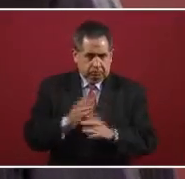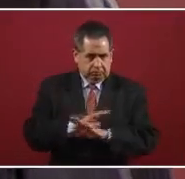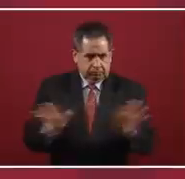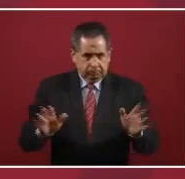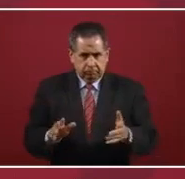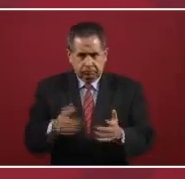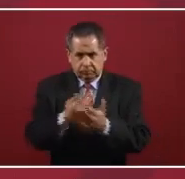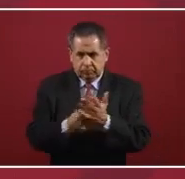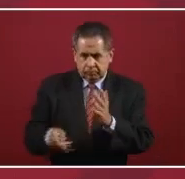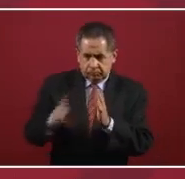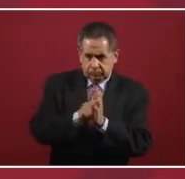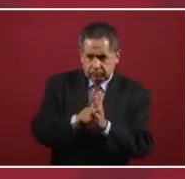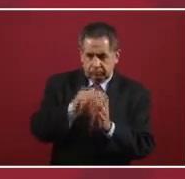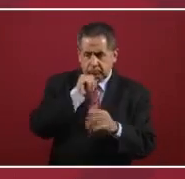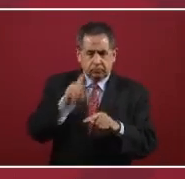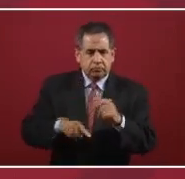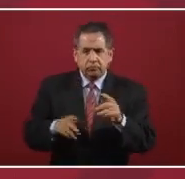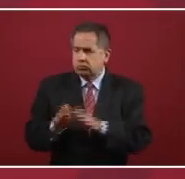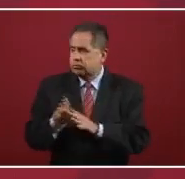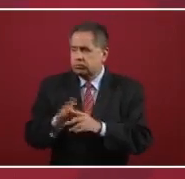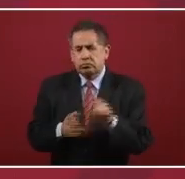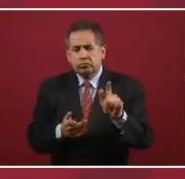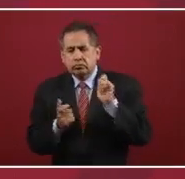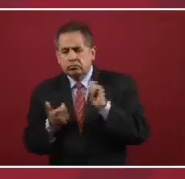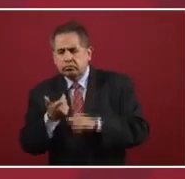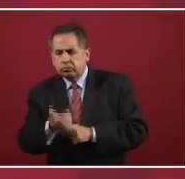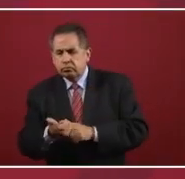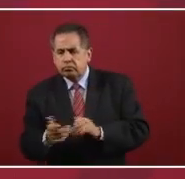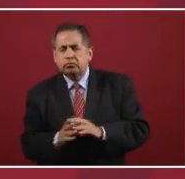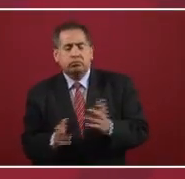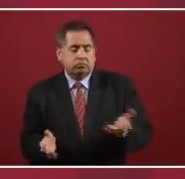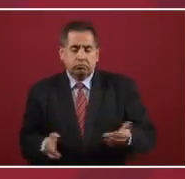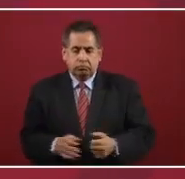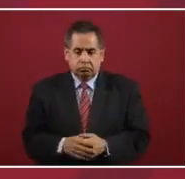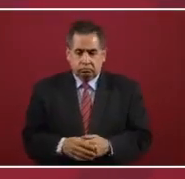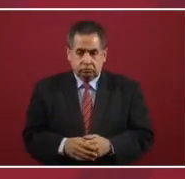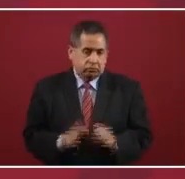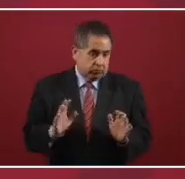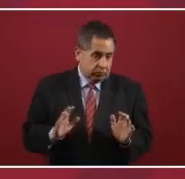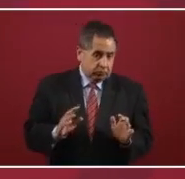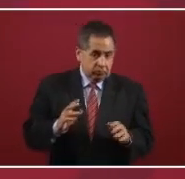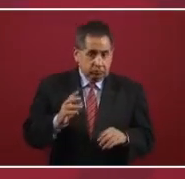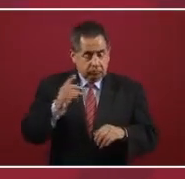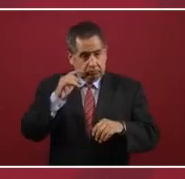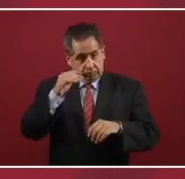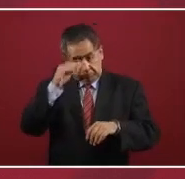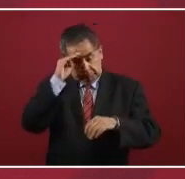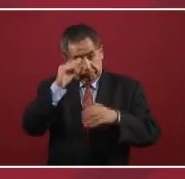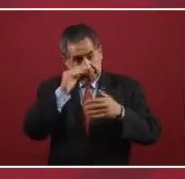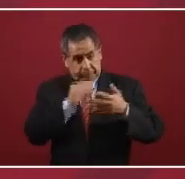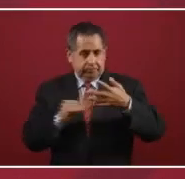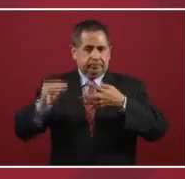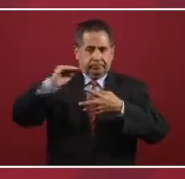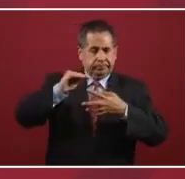esas plazas. ¿Y cómo van a cobrar? Me refiero a los de arriba.